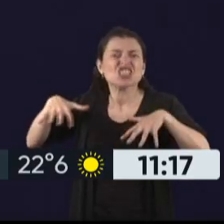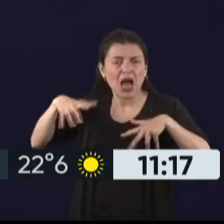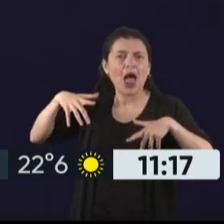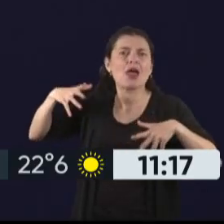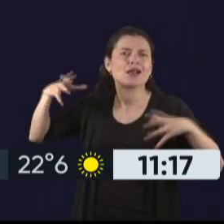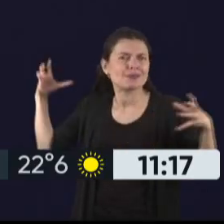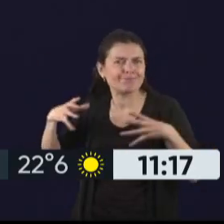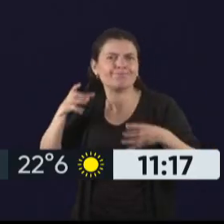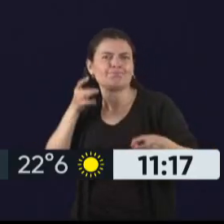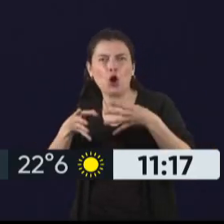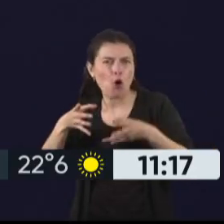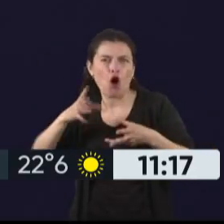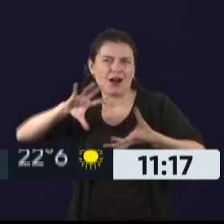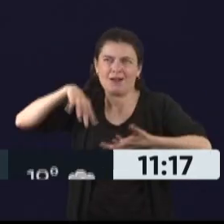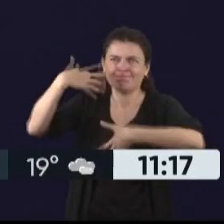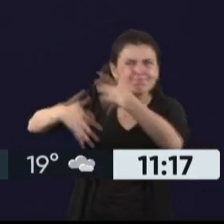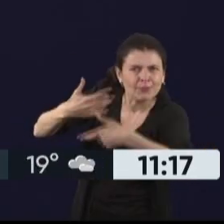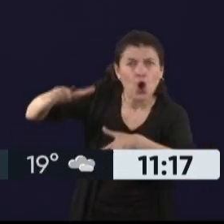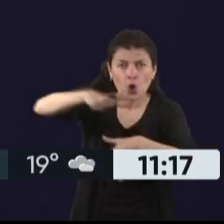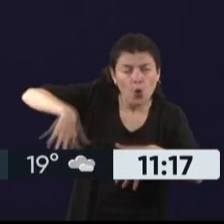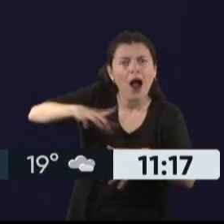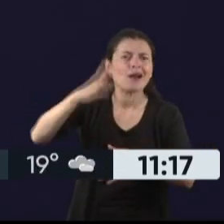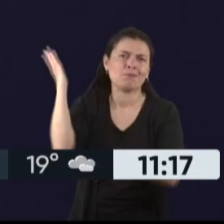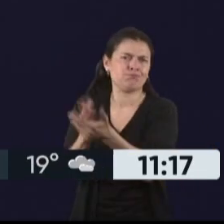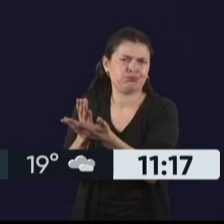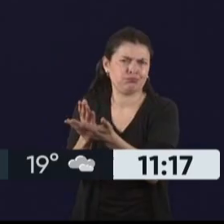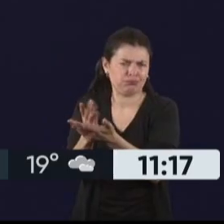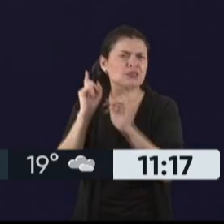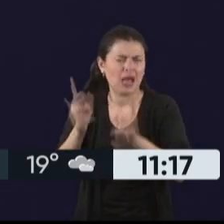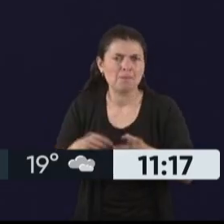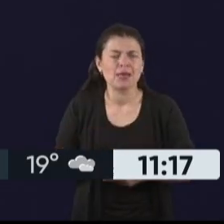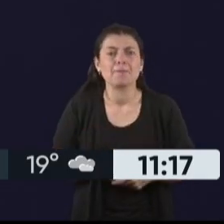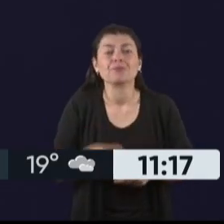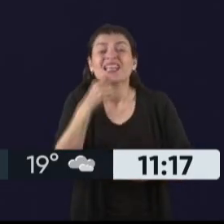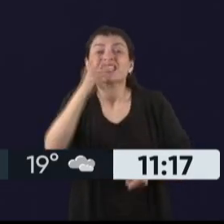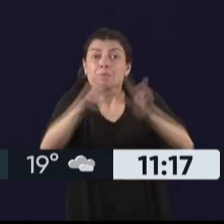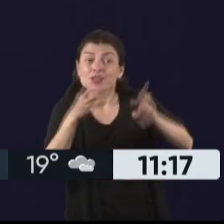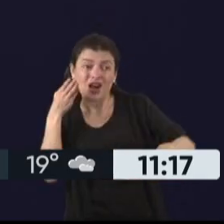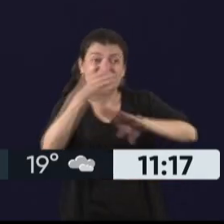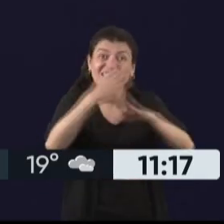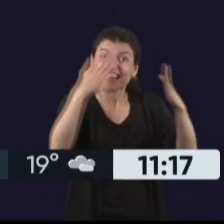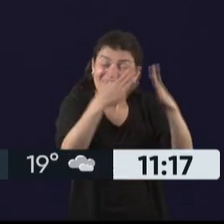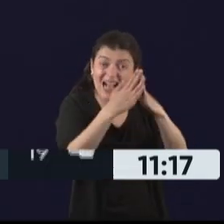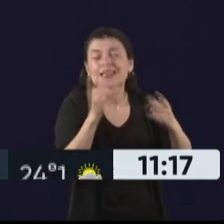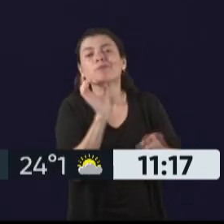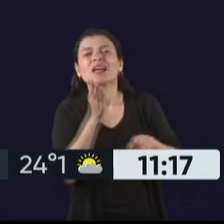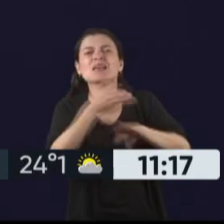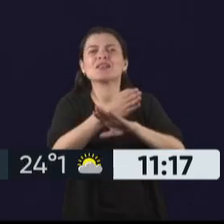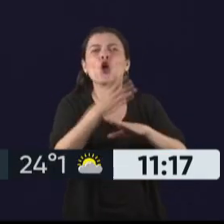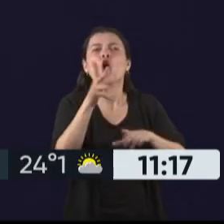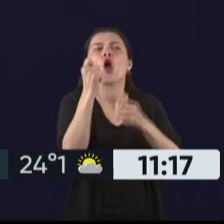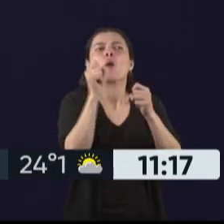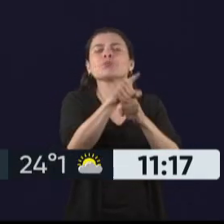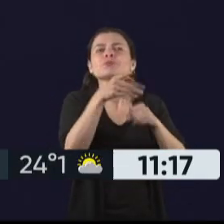lugares masivos. Ante la usurpación de la propiedad privada, se va a ordenar la restitución inmediata del inmueble a sus